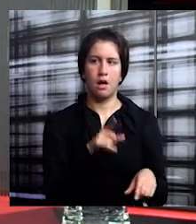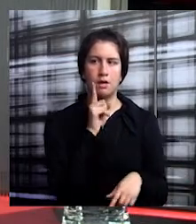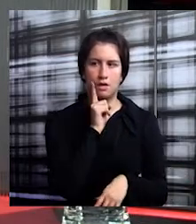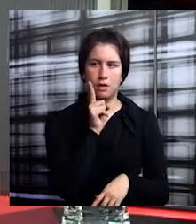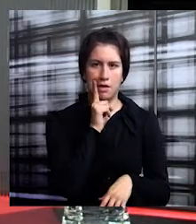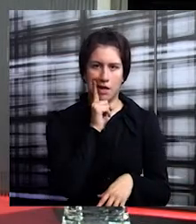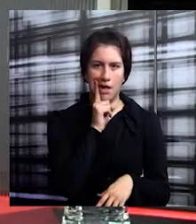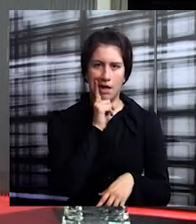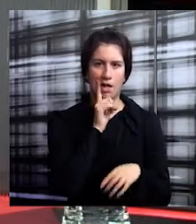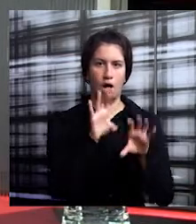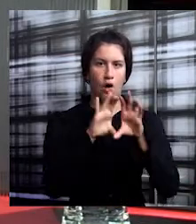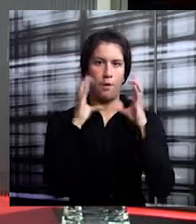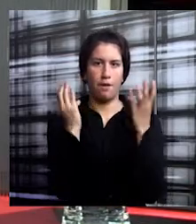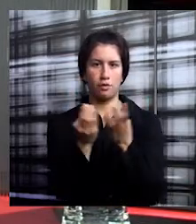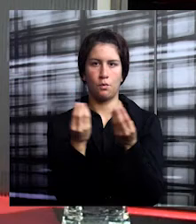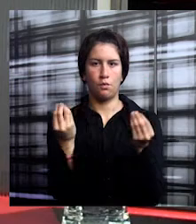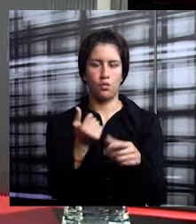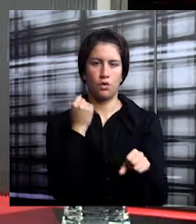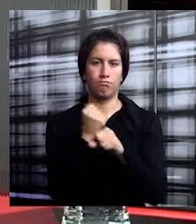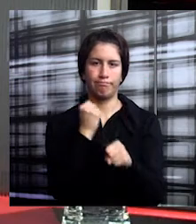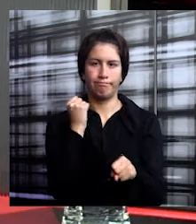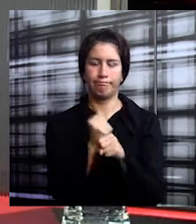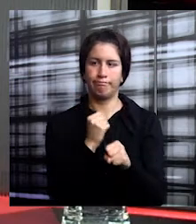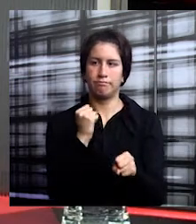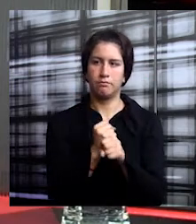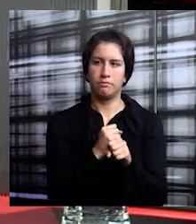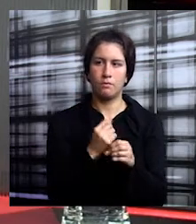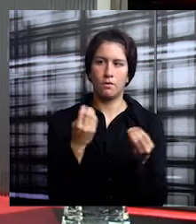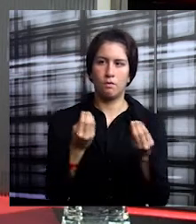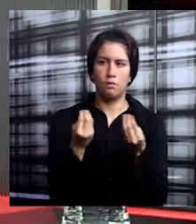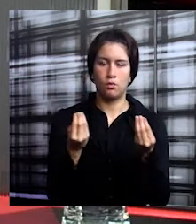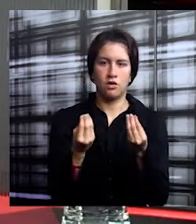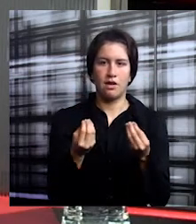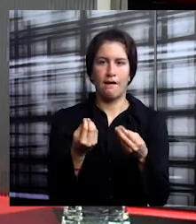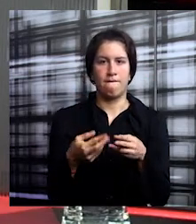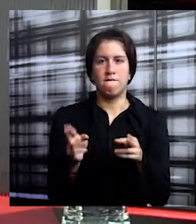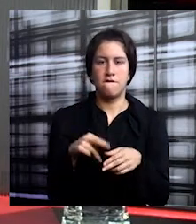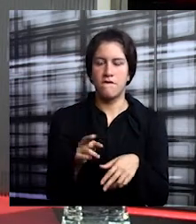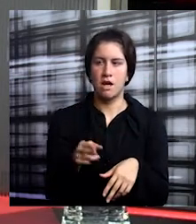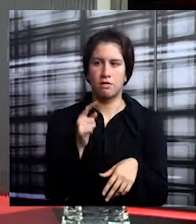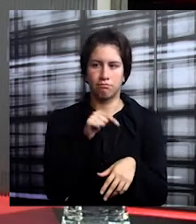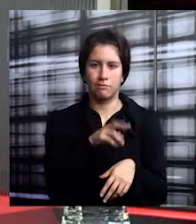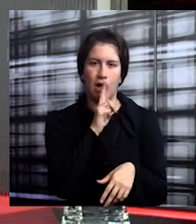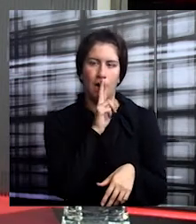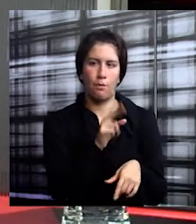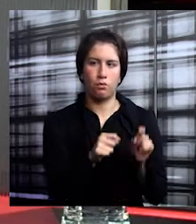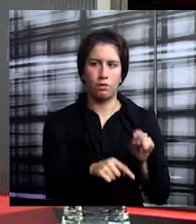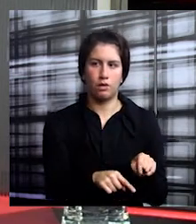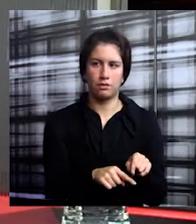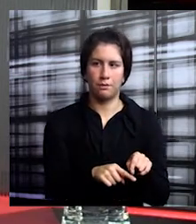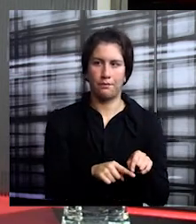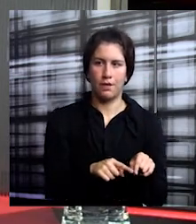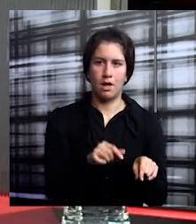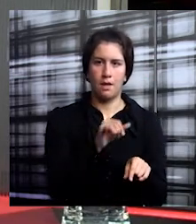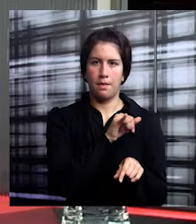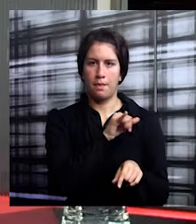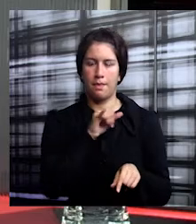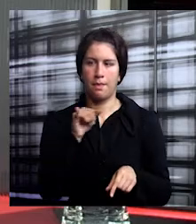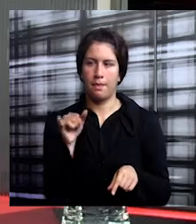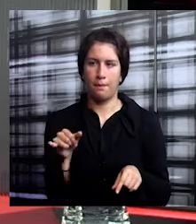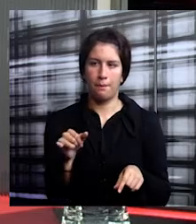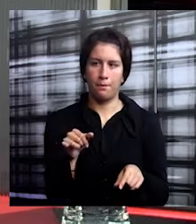determinado resultado y obtiene otro. Y en segundo lugar, esta vez sí estoy más de acuerdo con lo que ha